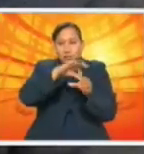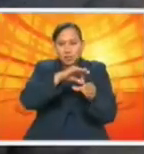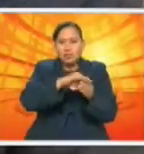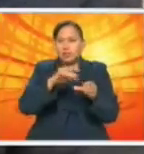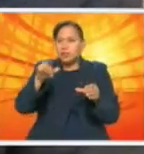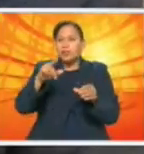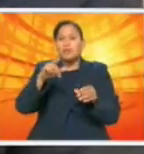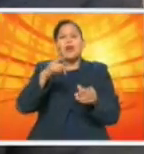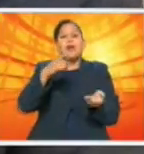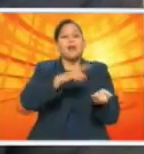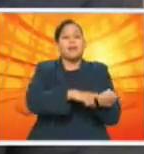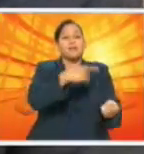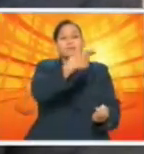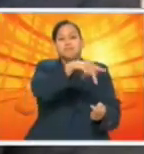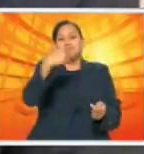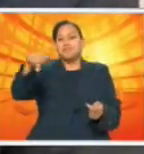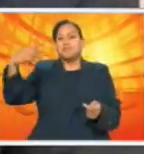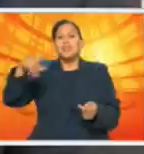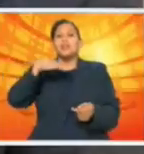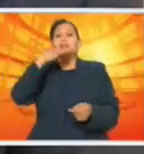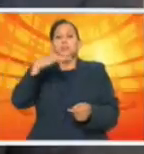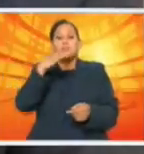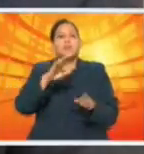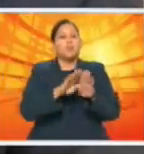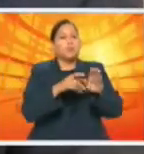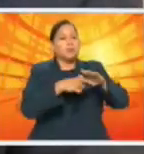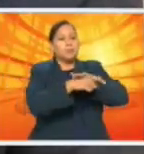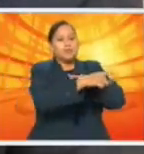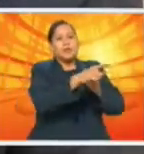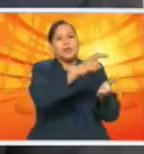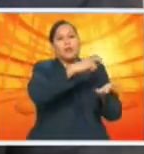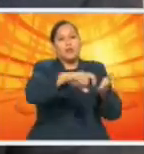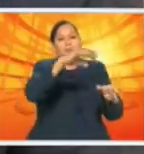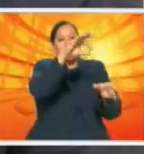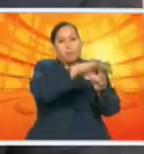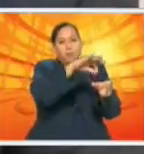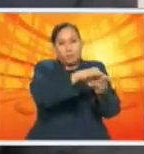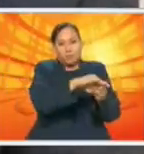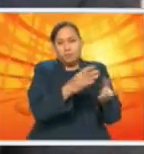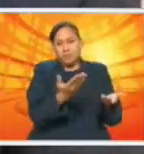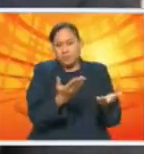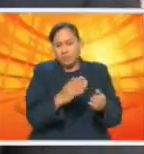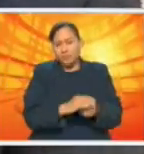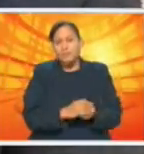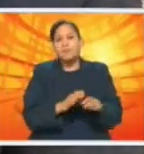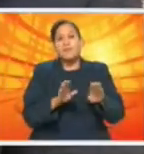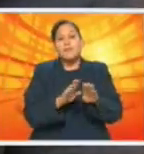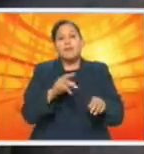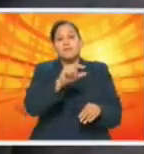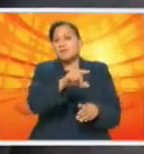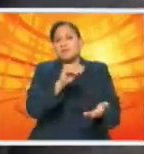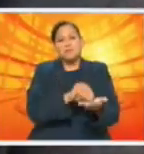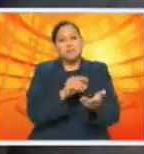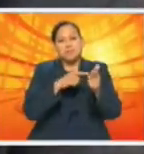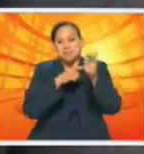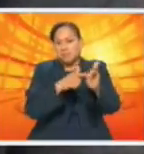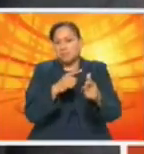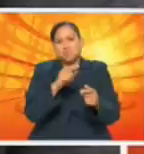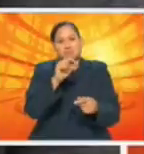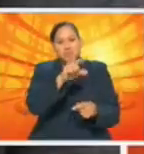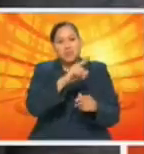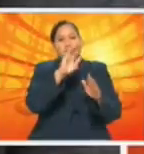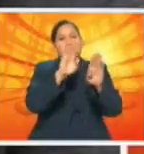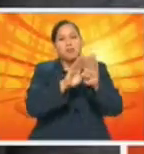su mayoría es sucia, ¿no? Por la sí. compra de votos. Llevamos más de 20 años, ¿no? 25, y seguimos un poco con la historia de